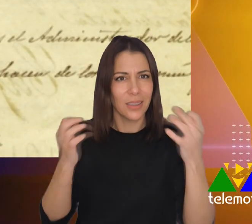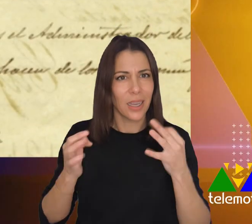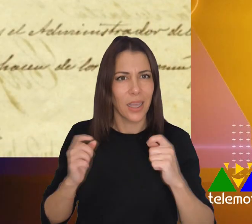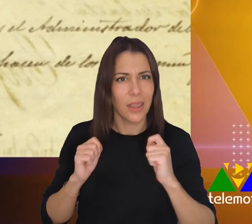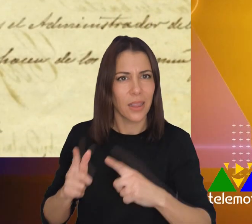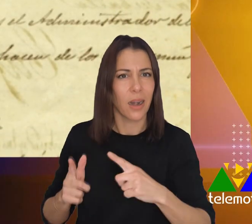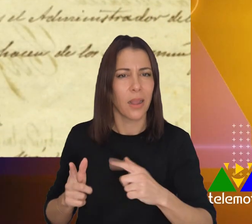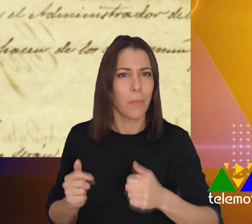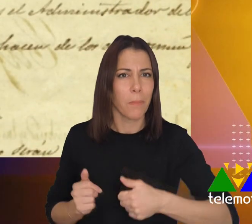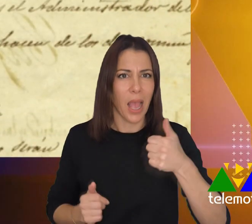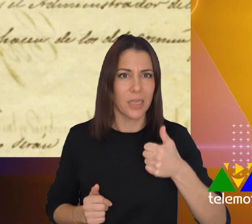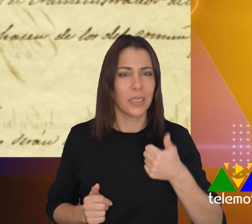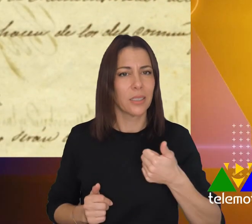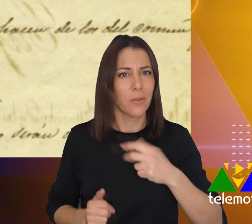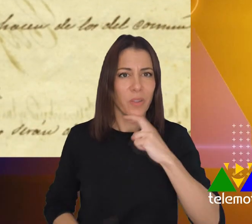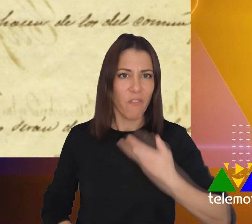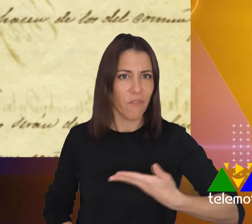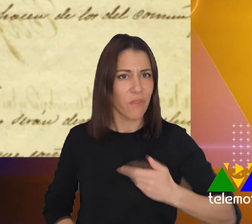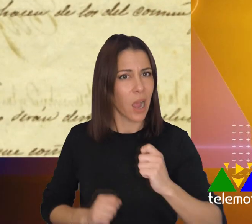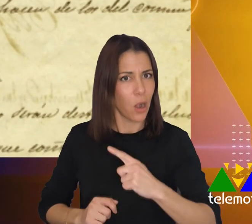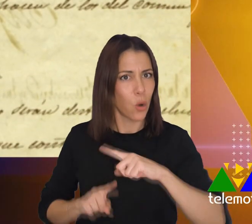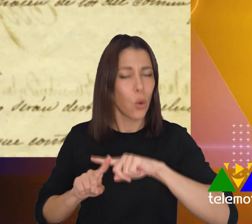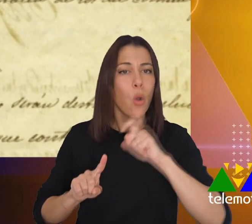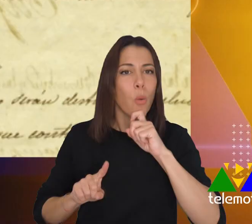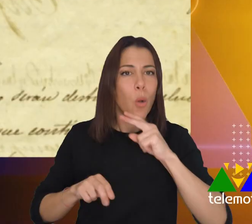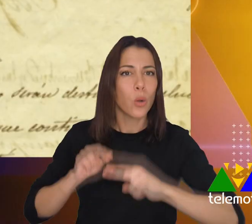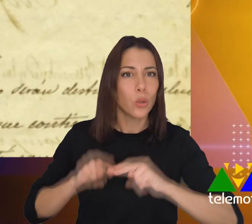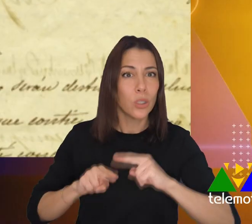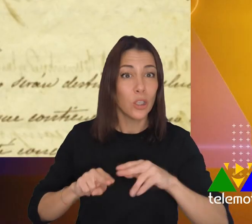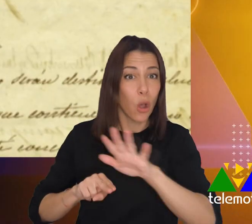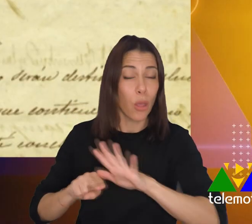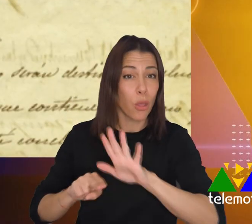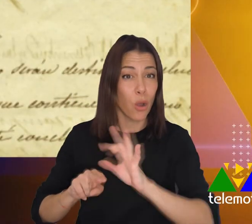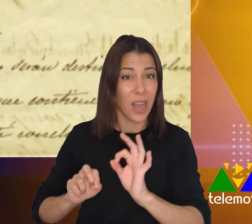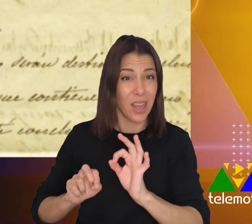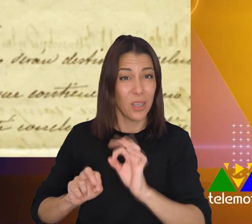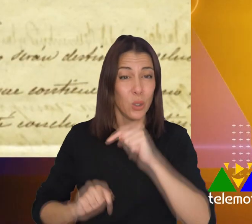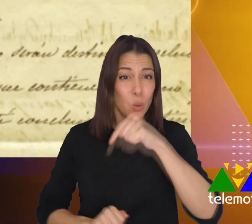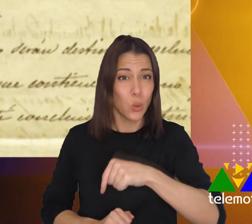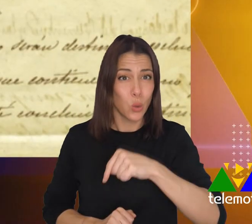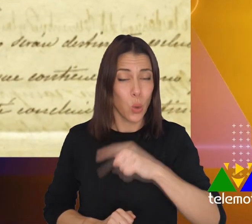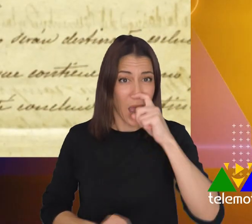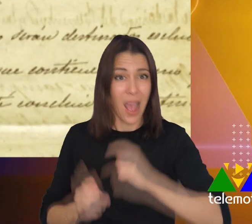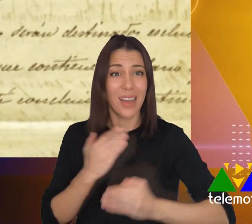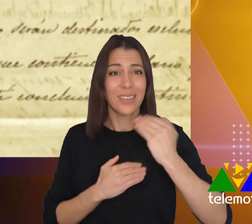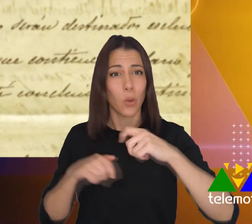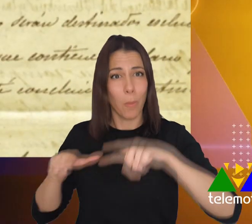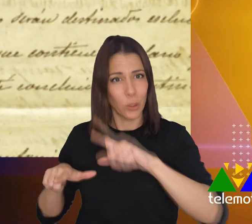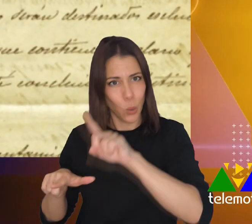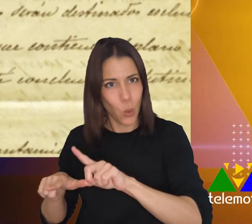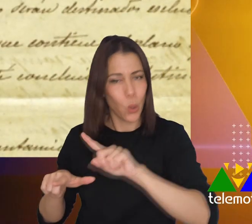más prestancia al cementerio y lo hacen construyendo hacia el sur, es decir, añadiendo al antiguo patio 1, hoy patio